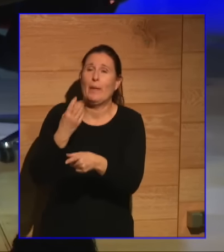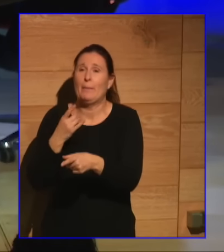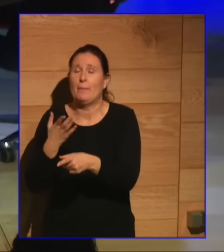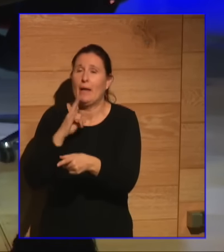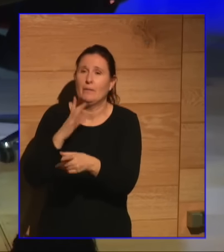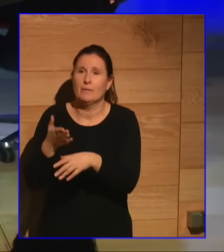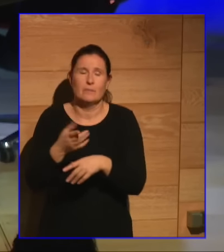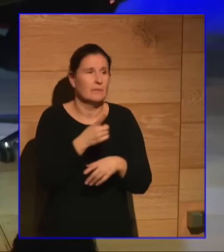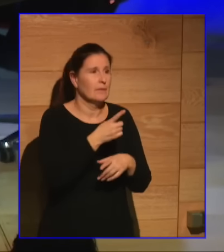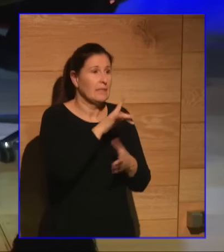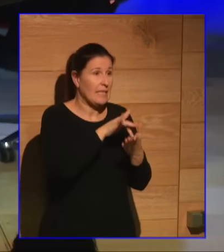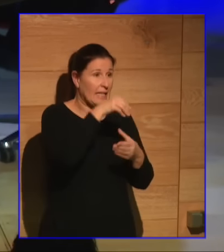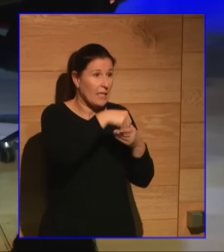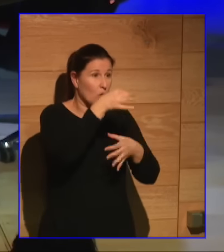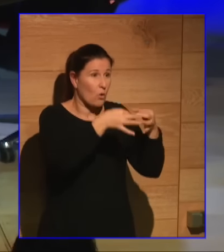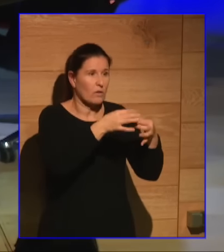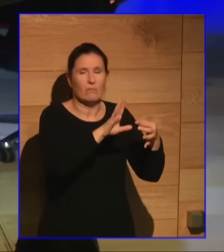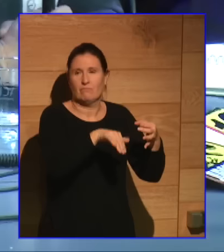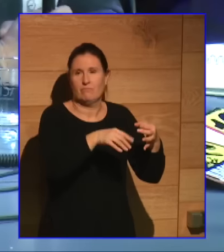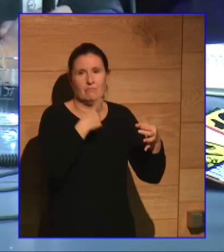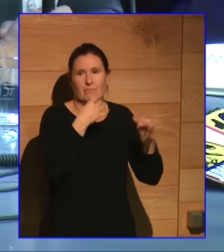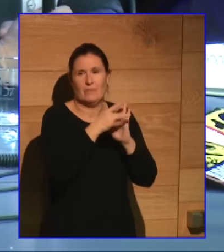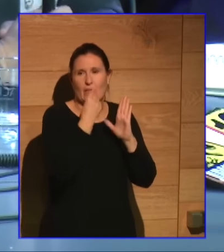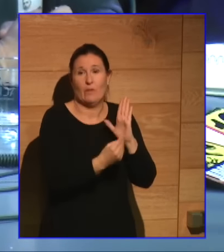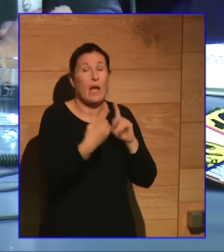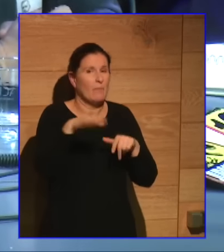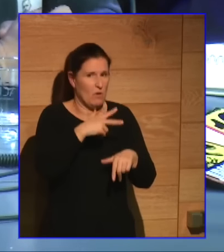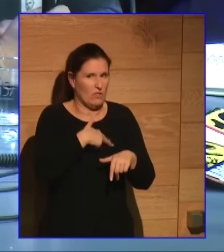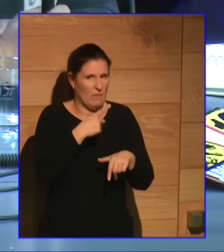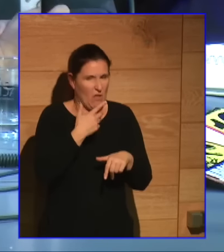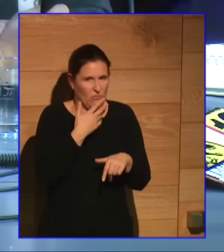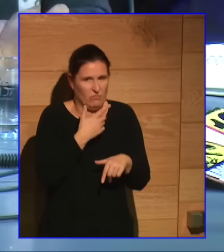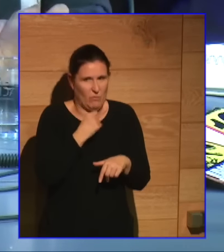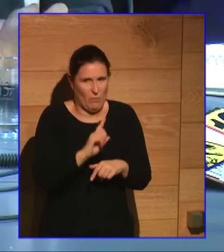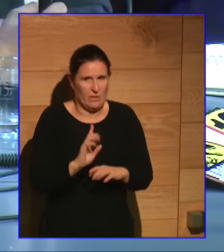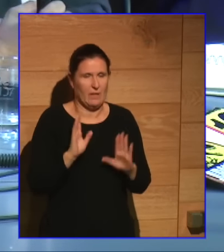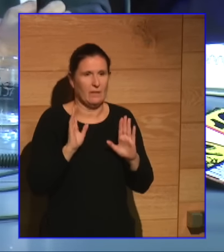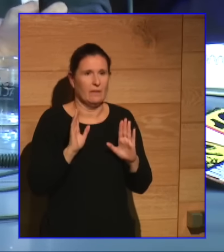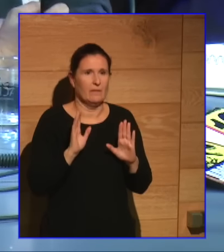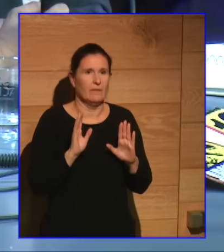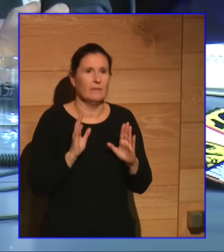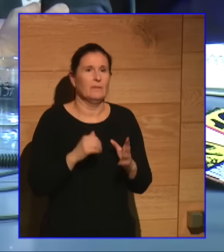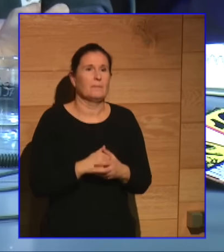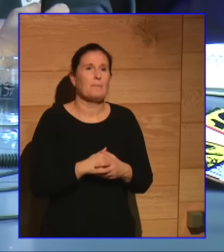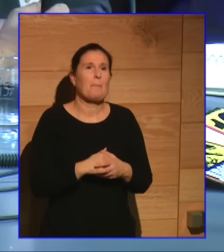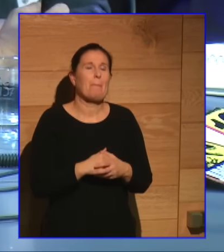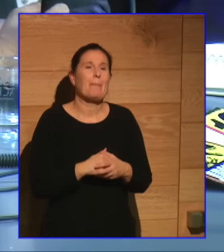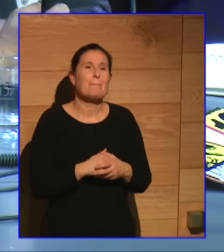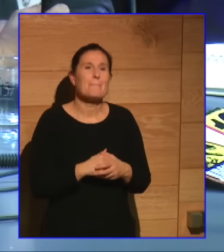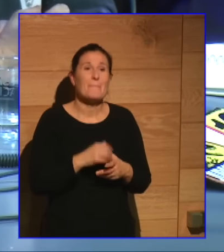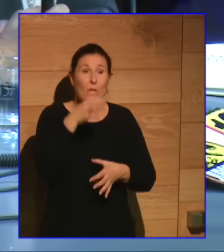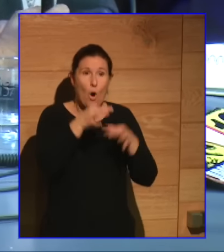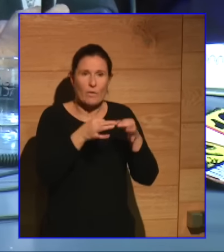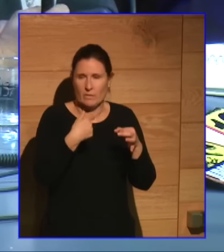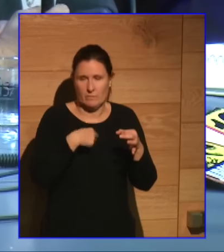juicio, obra maestra. Claro. Cayéndome mal los abogados como me caen. Fíjate. Pues, es que te perjuicios alguna vez. Habrá que hacerla, los juicios me